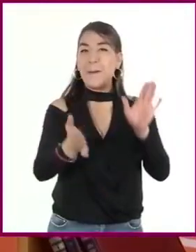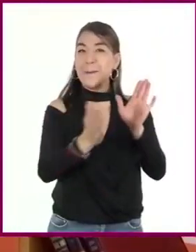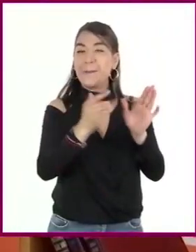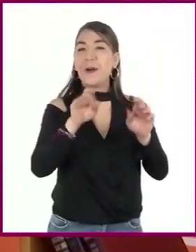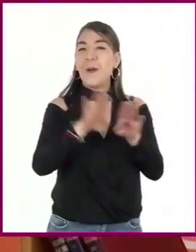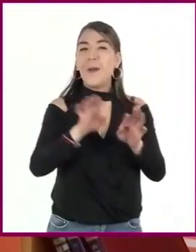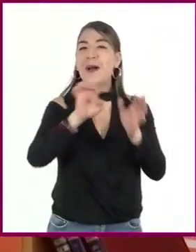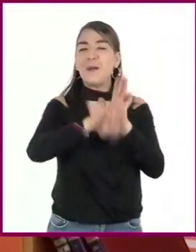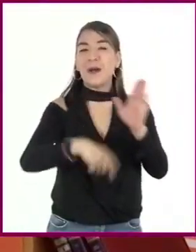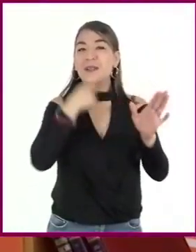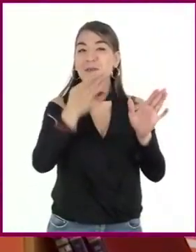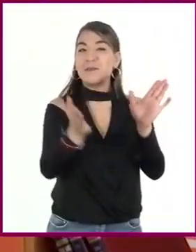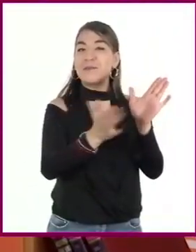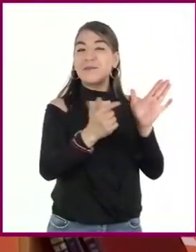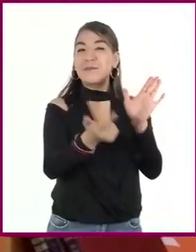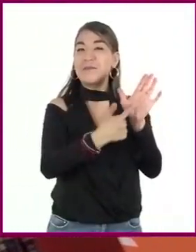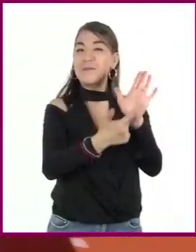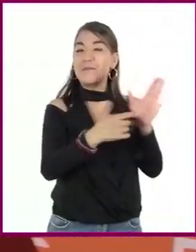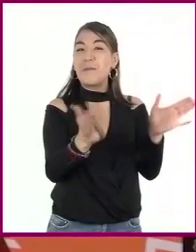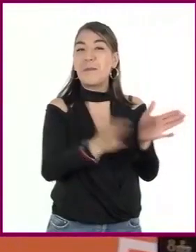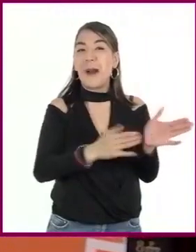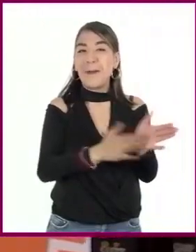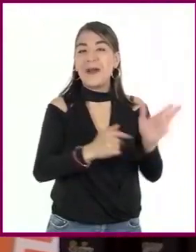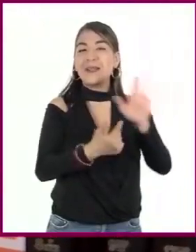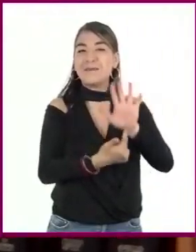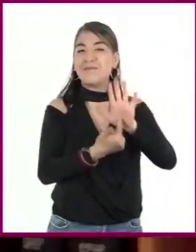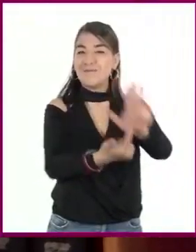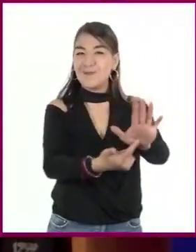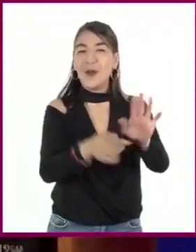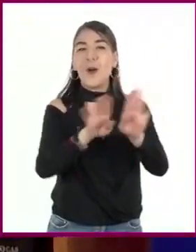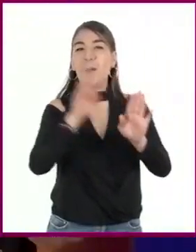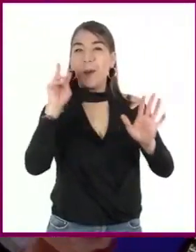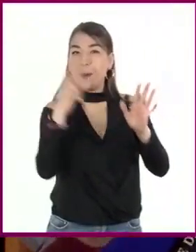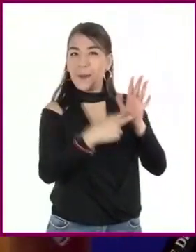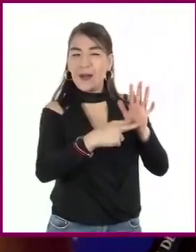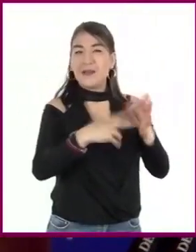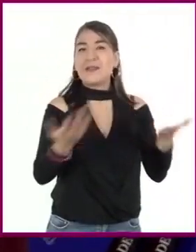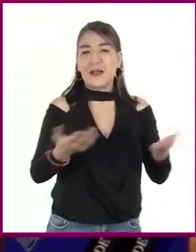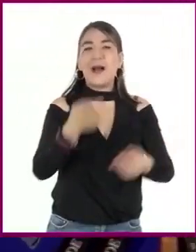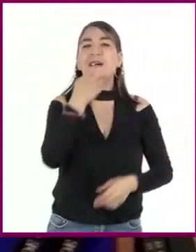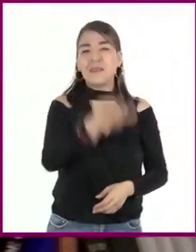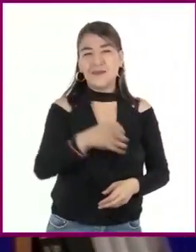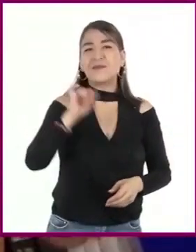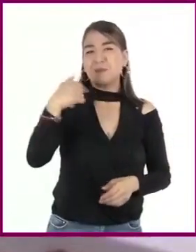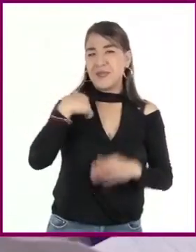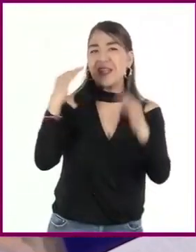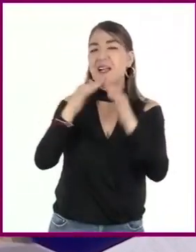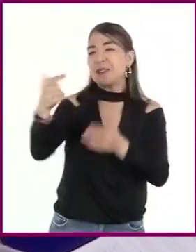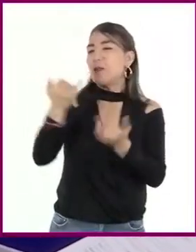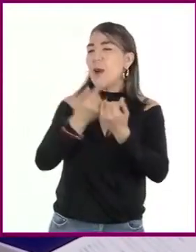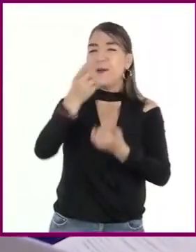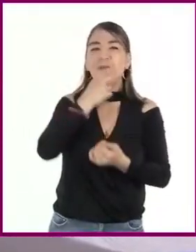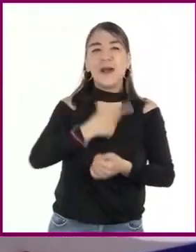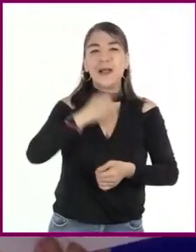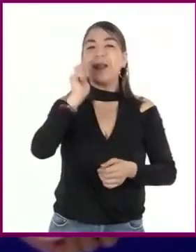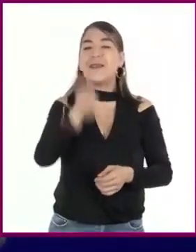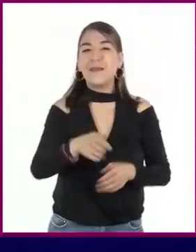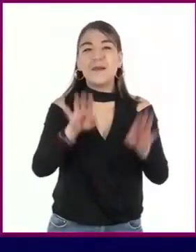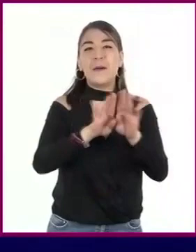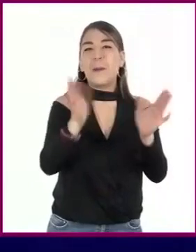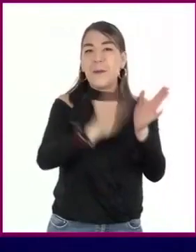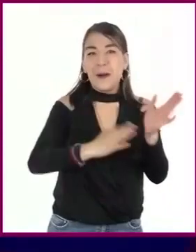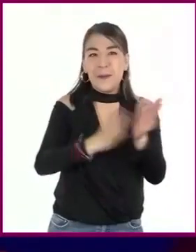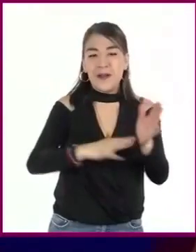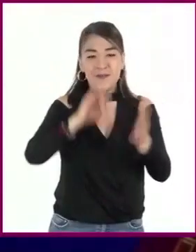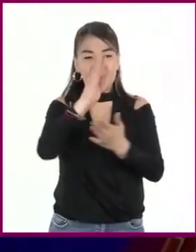Sí, la dicen en mi casa, por ejemplo, cuando me dicen que pida factura si voy a comprar un aparato. Qué